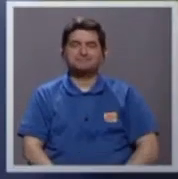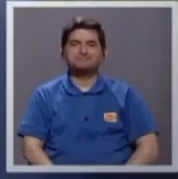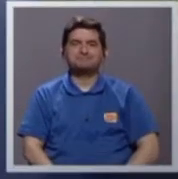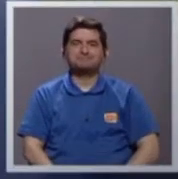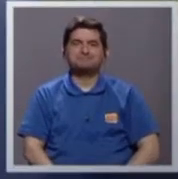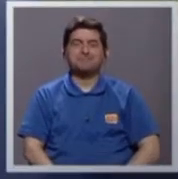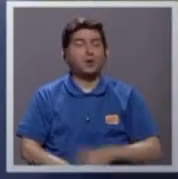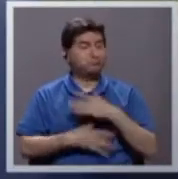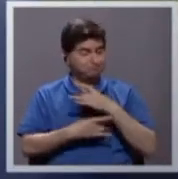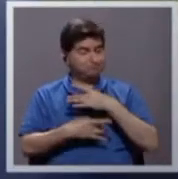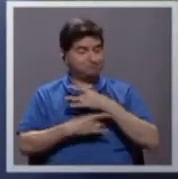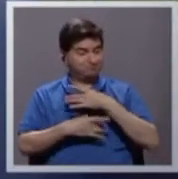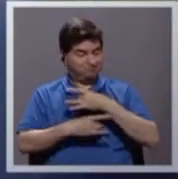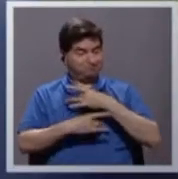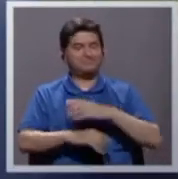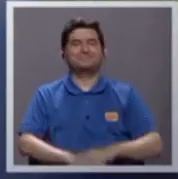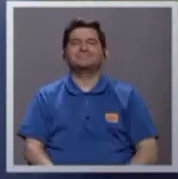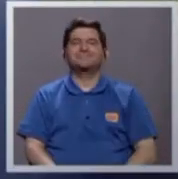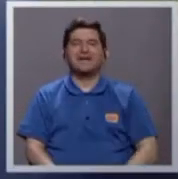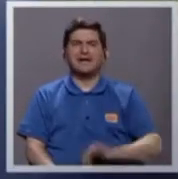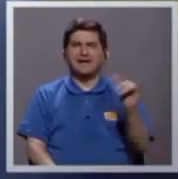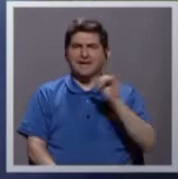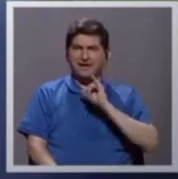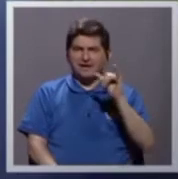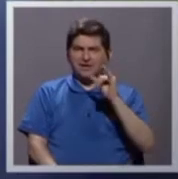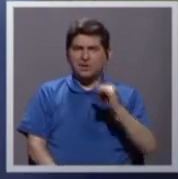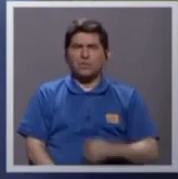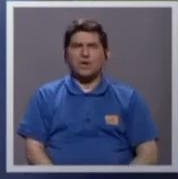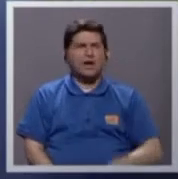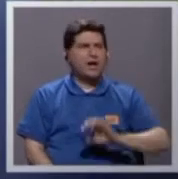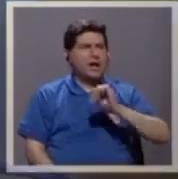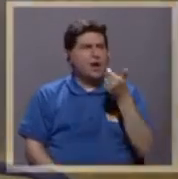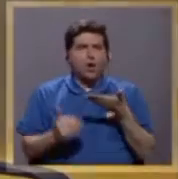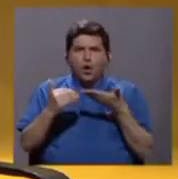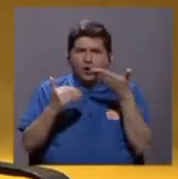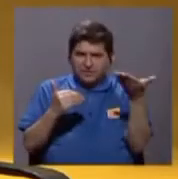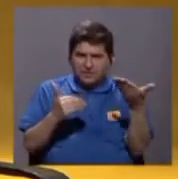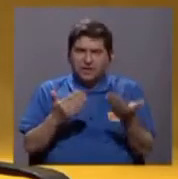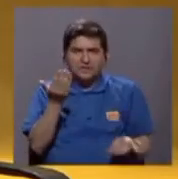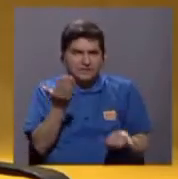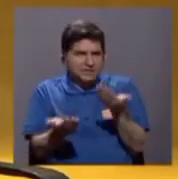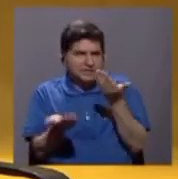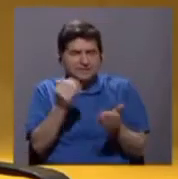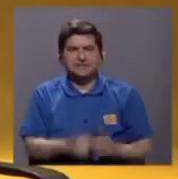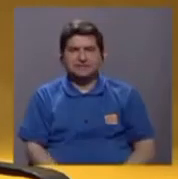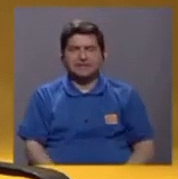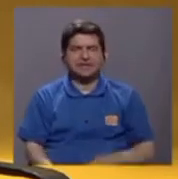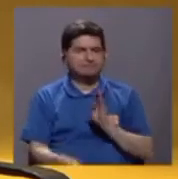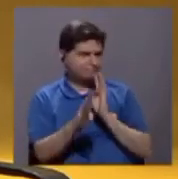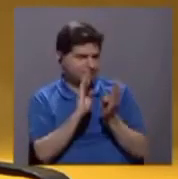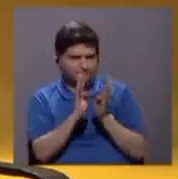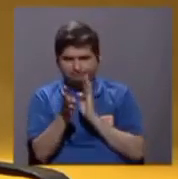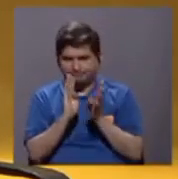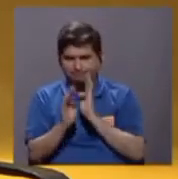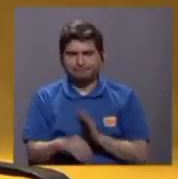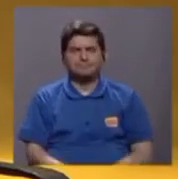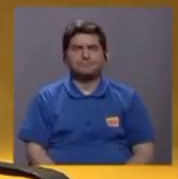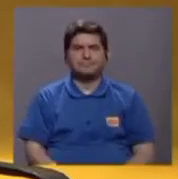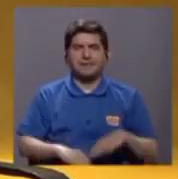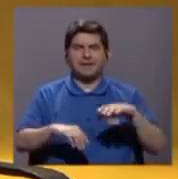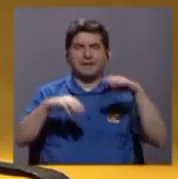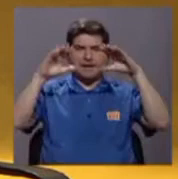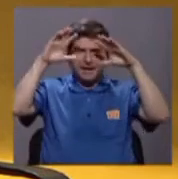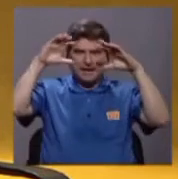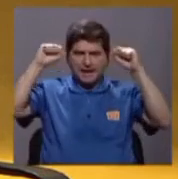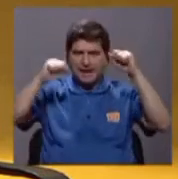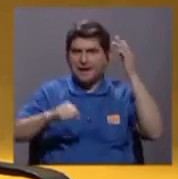Sí, muy interesante. También otra cosa que en la conversación, señora